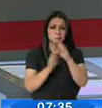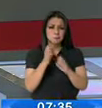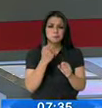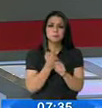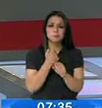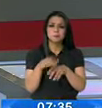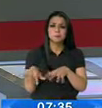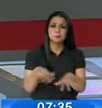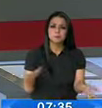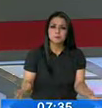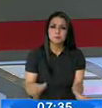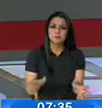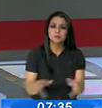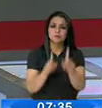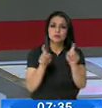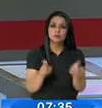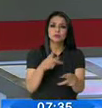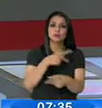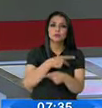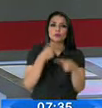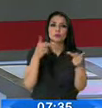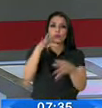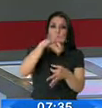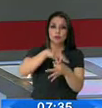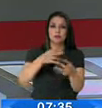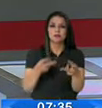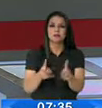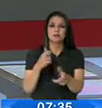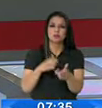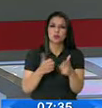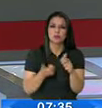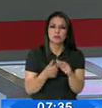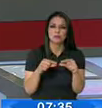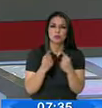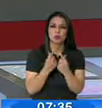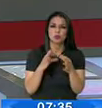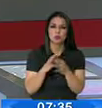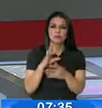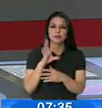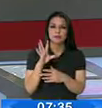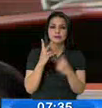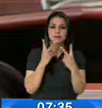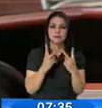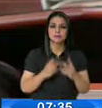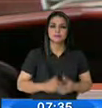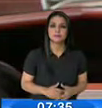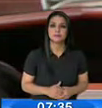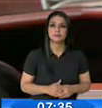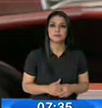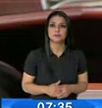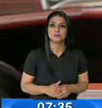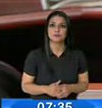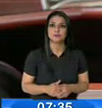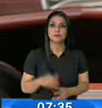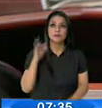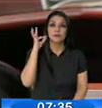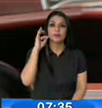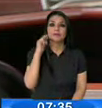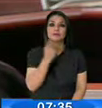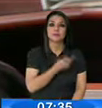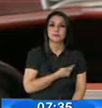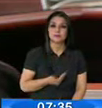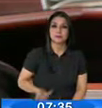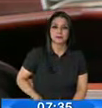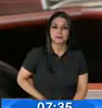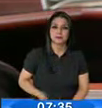para impulsar la consulta popular y se refirió a los problemas en Alianza País. Miremos. La vicepresidenta encargada de la